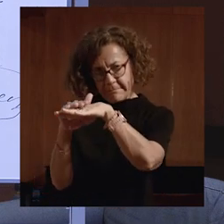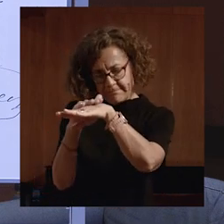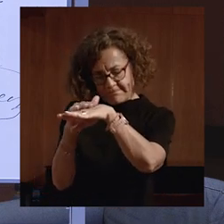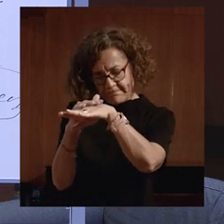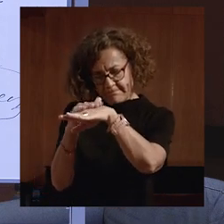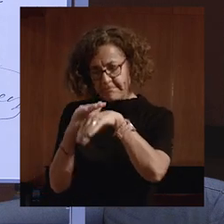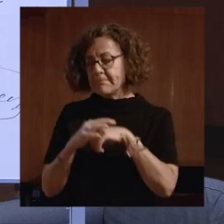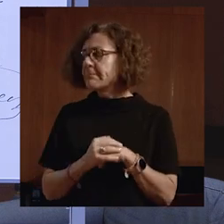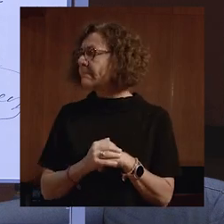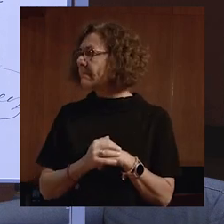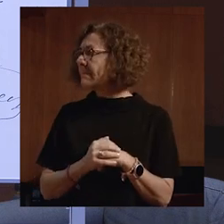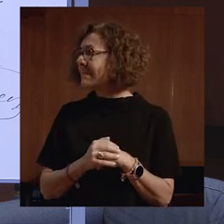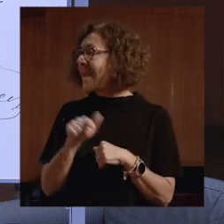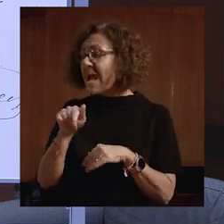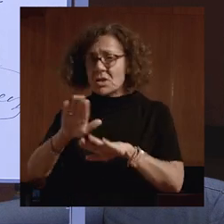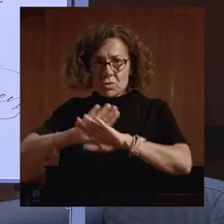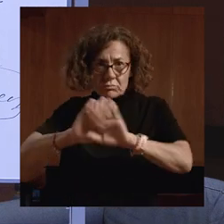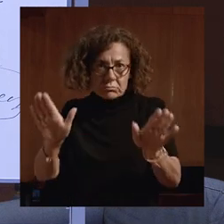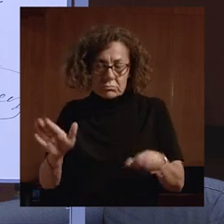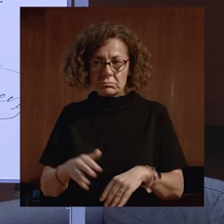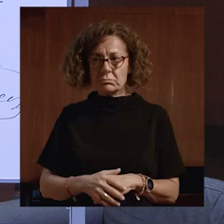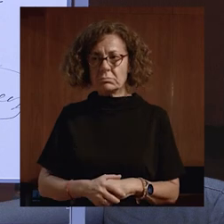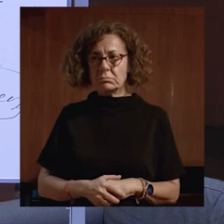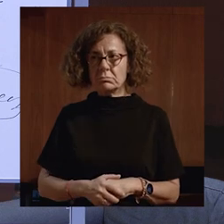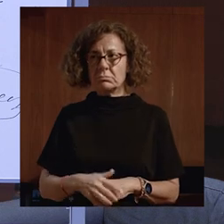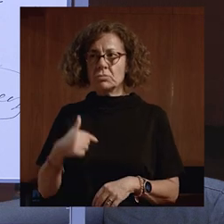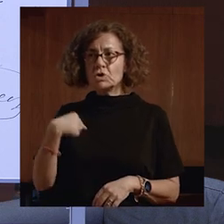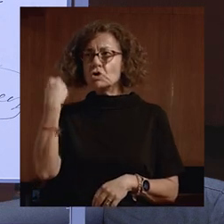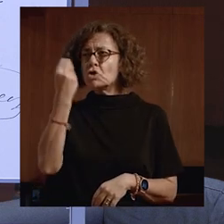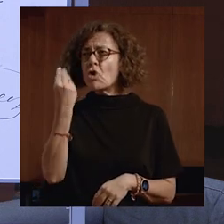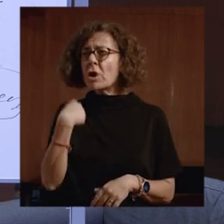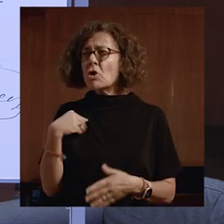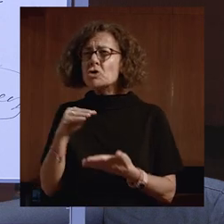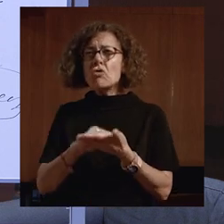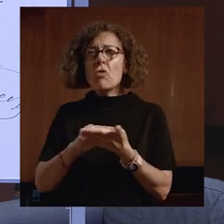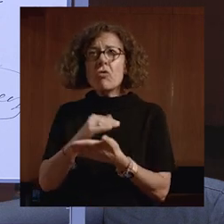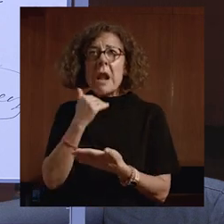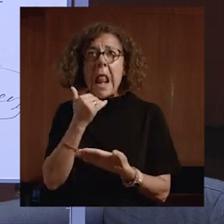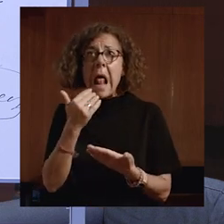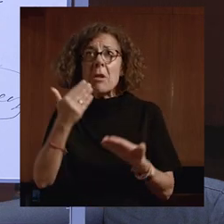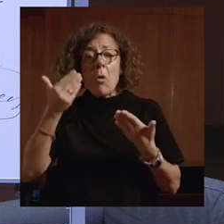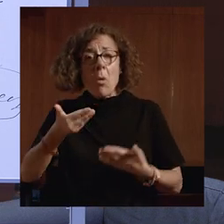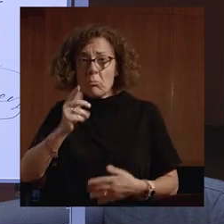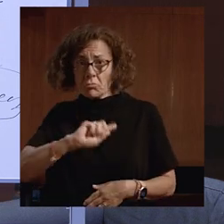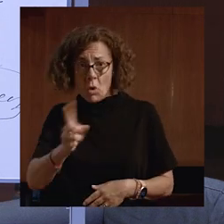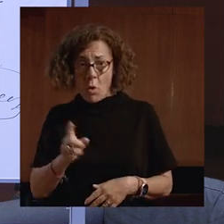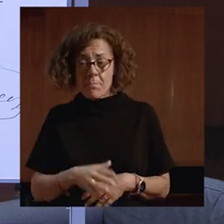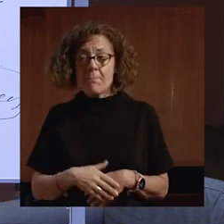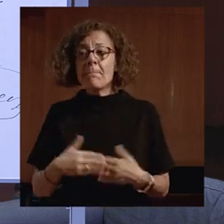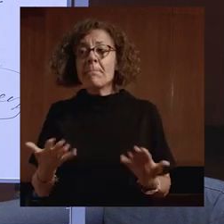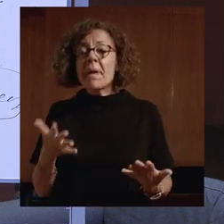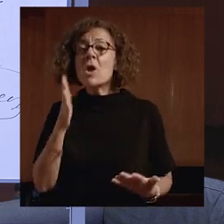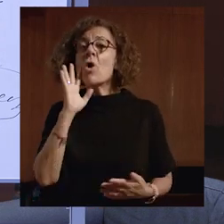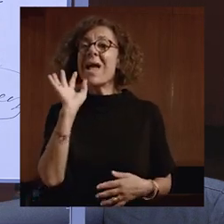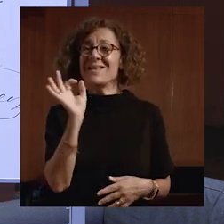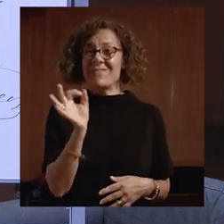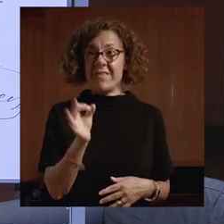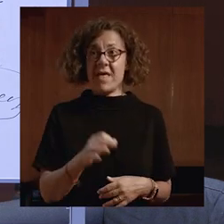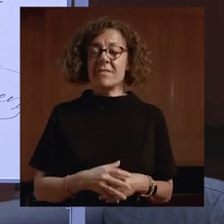favor. Eso es todo. Yo creo que no he resuelto absolutamente nada, pero es verdad